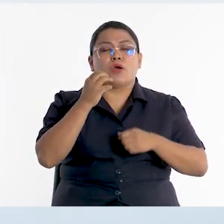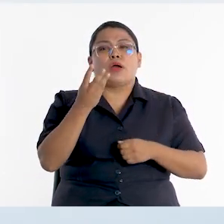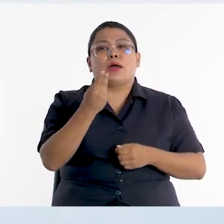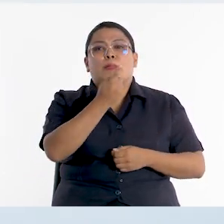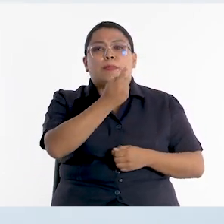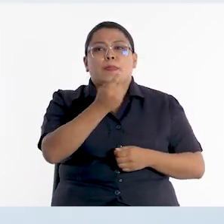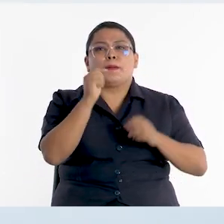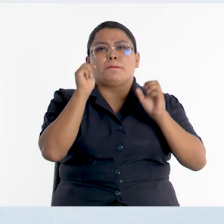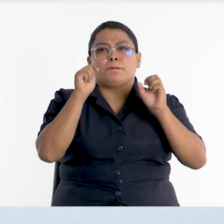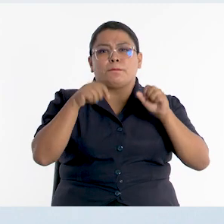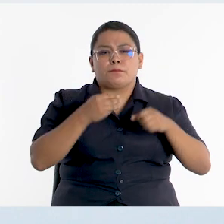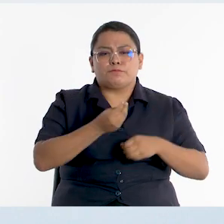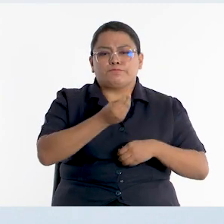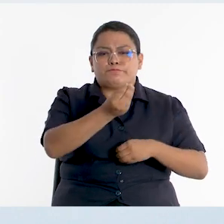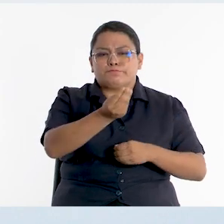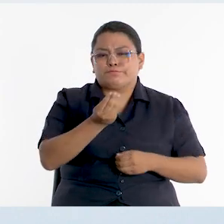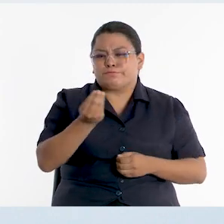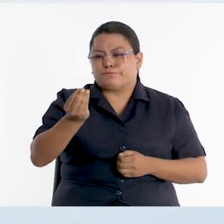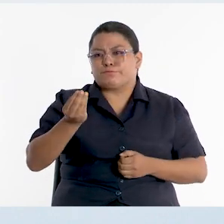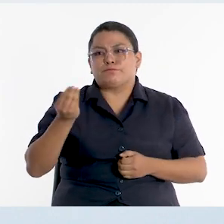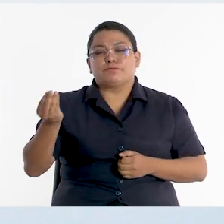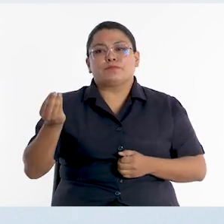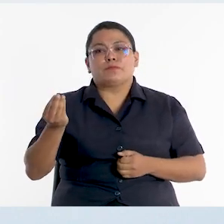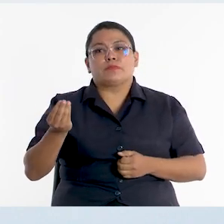¿A cuántas personas les puedo repartir?